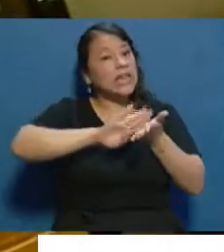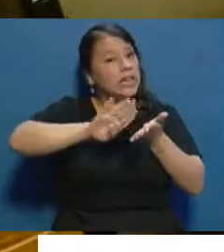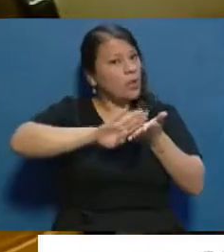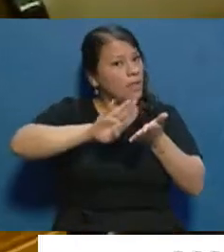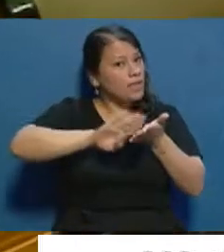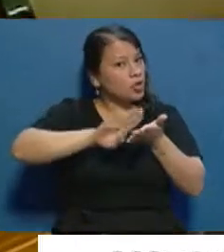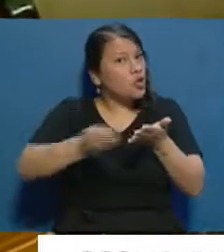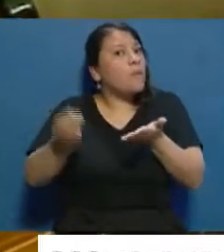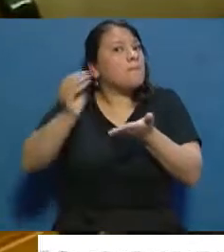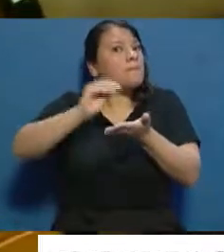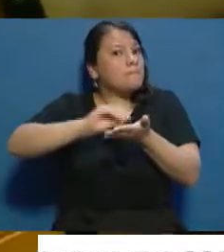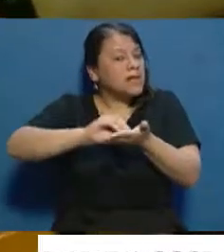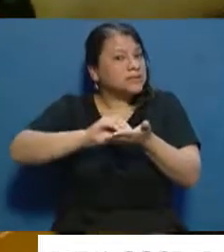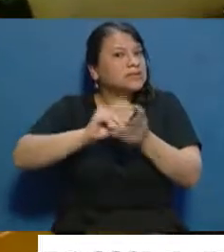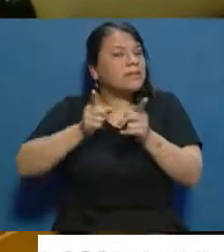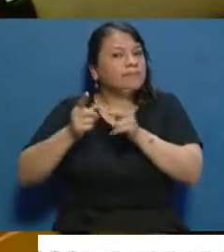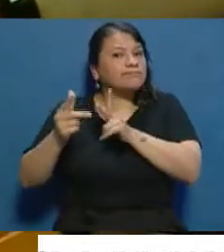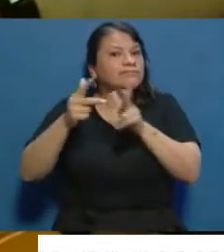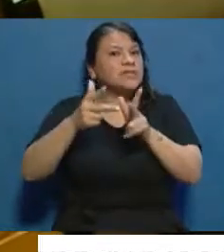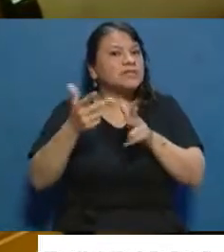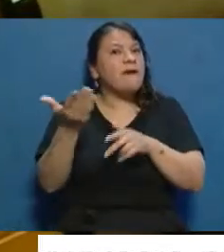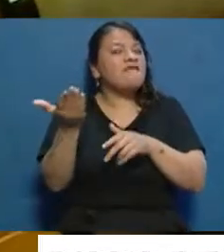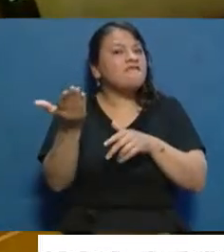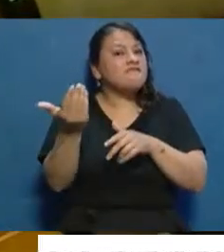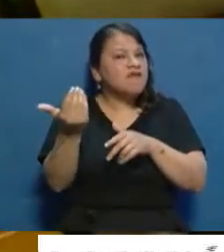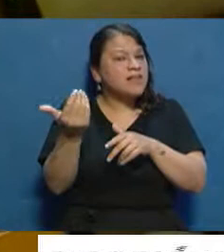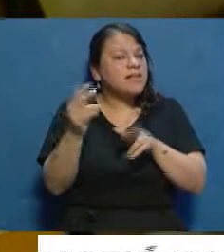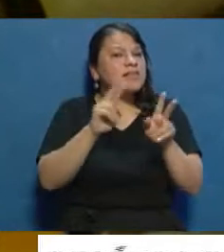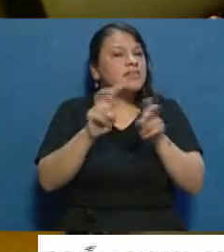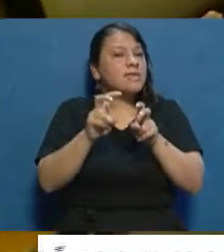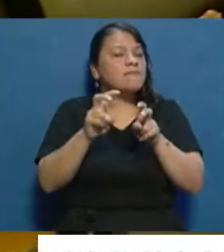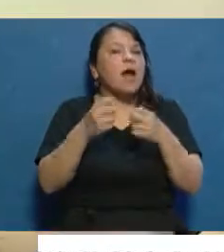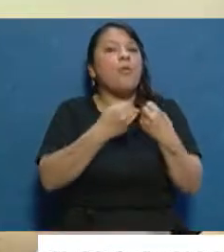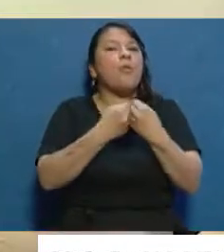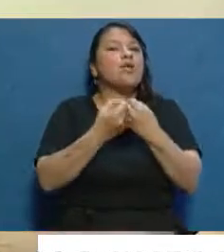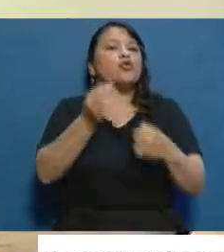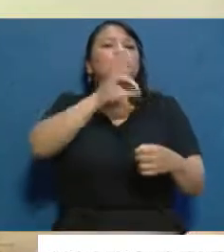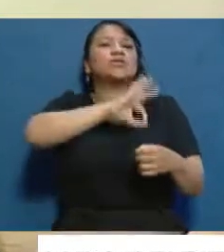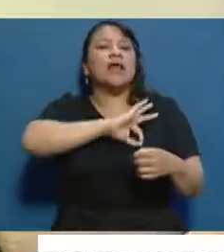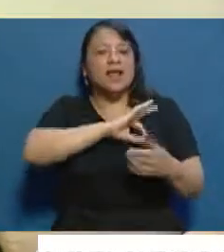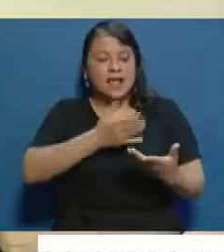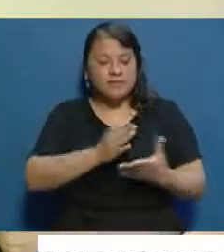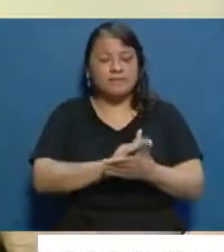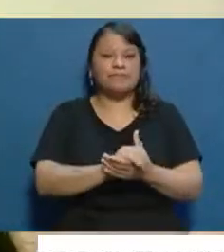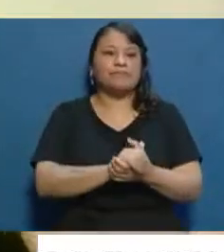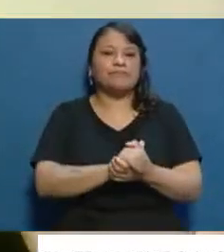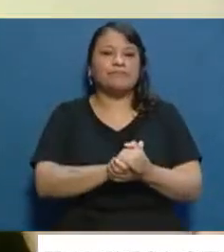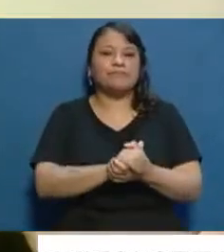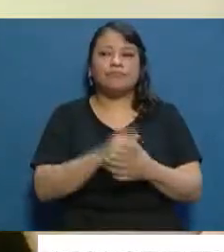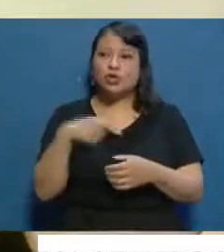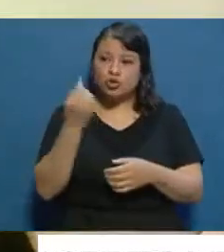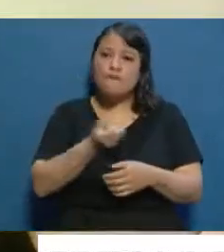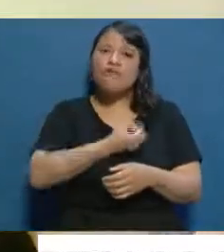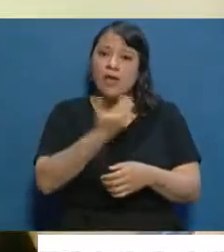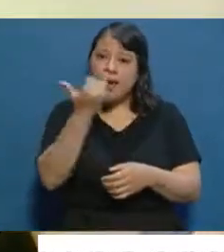también aseguran que falta una pauta salarial para los trabajadores estatales. Tenemos la voluntad de que el gobernador tenga su